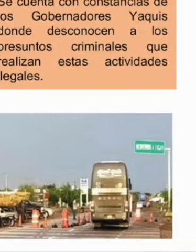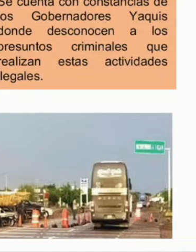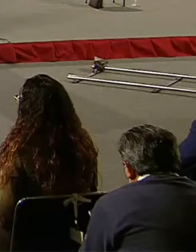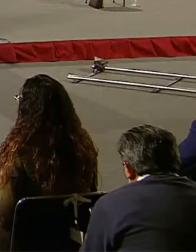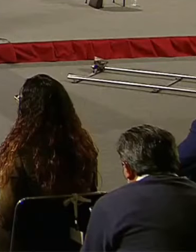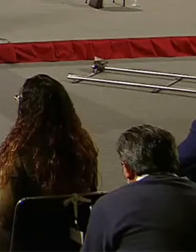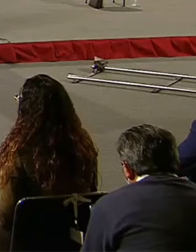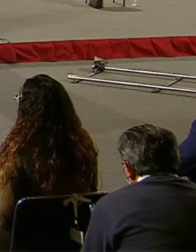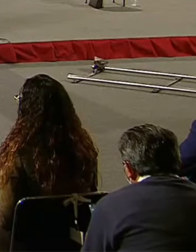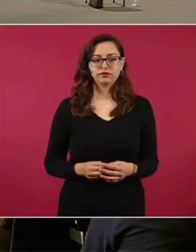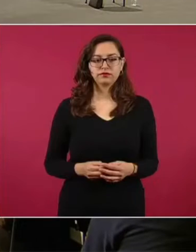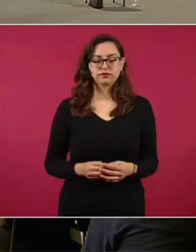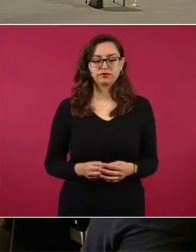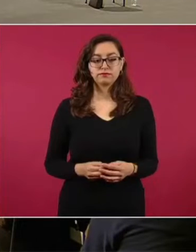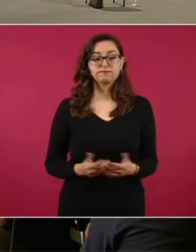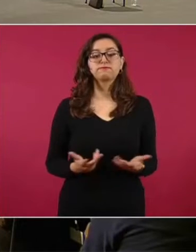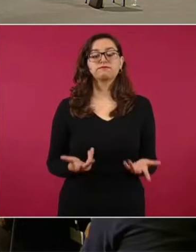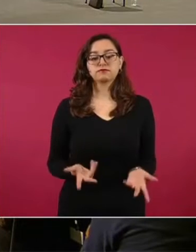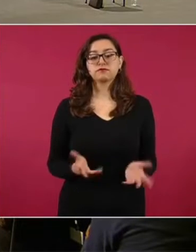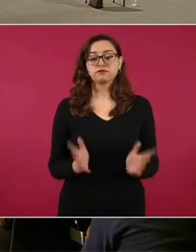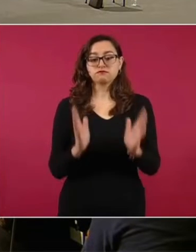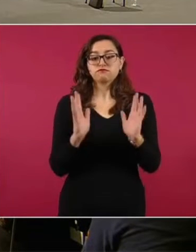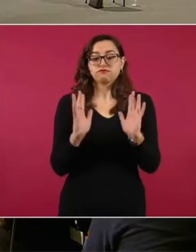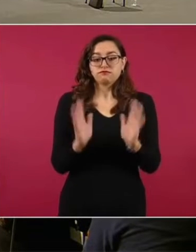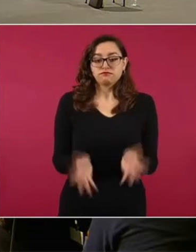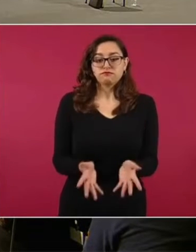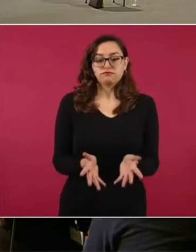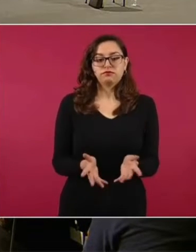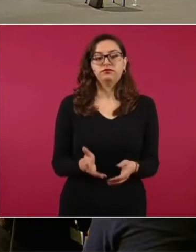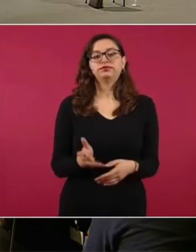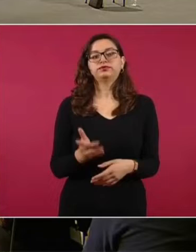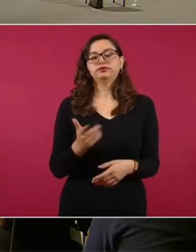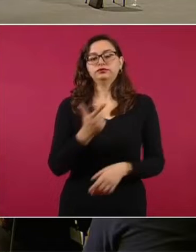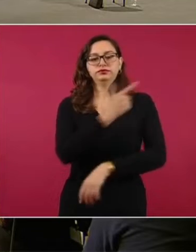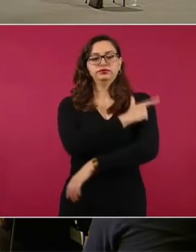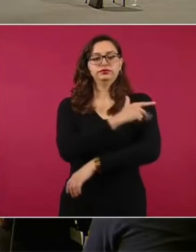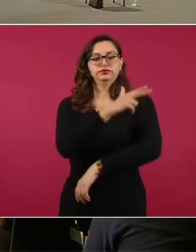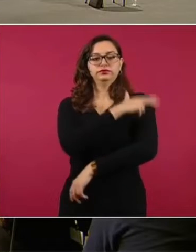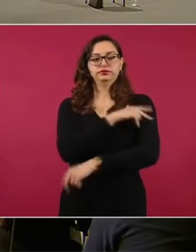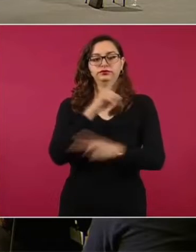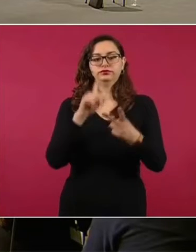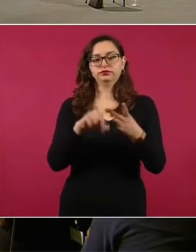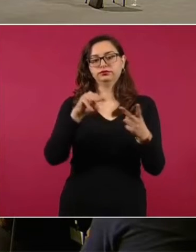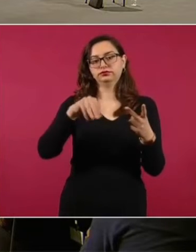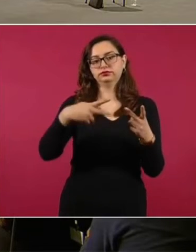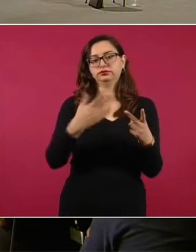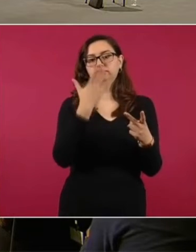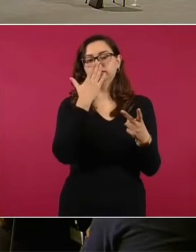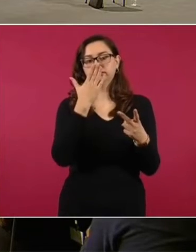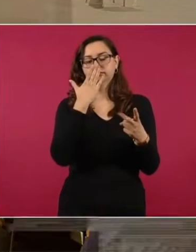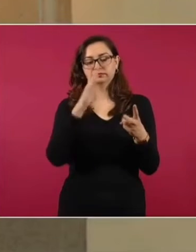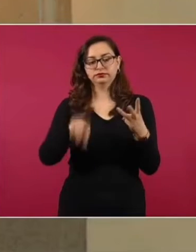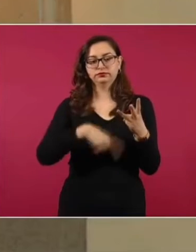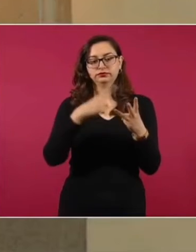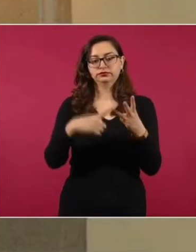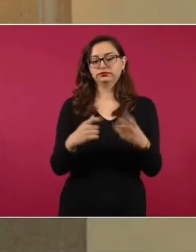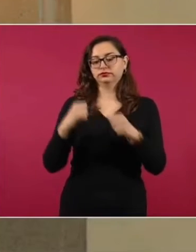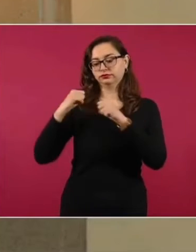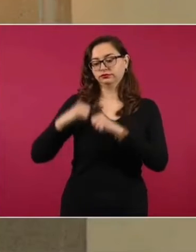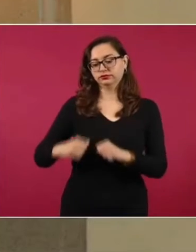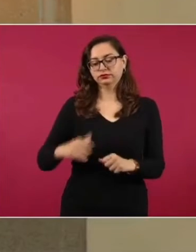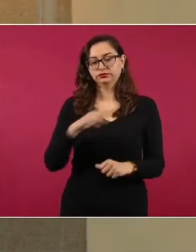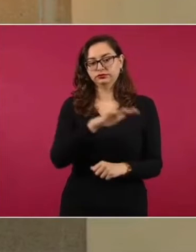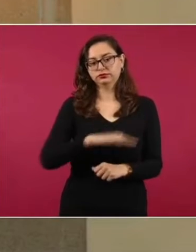coordinó la Guardia Nacional con la Fiscalía General de Justicia de Sonora y las autoridades locales, se pudo